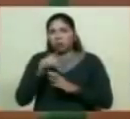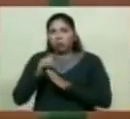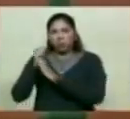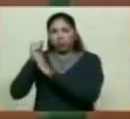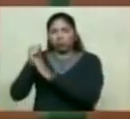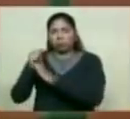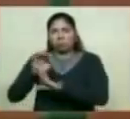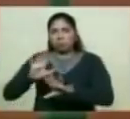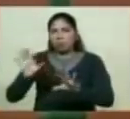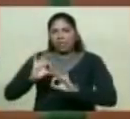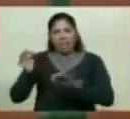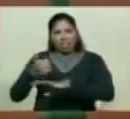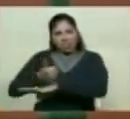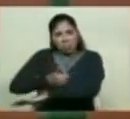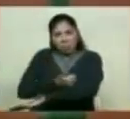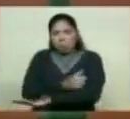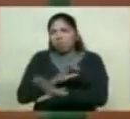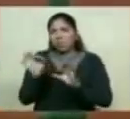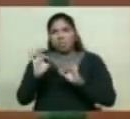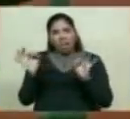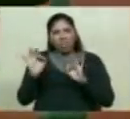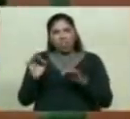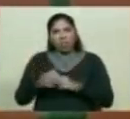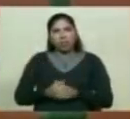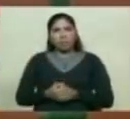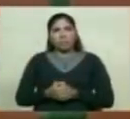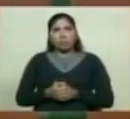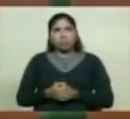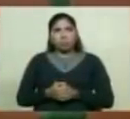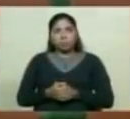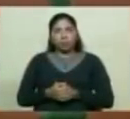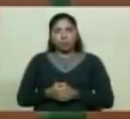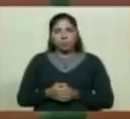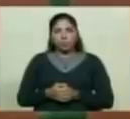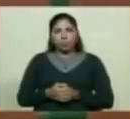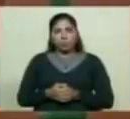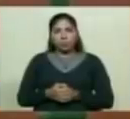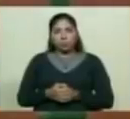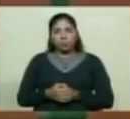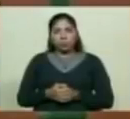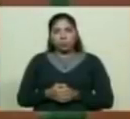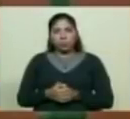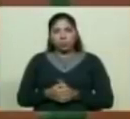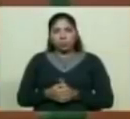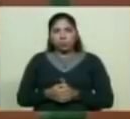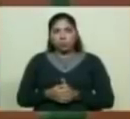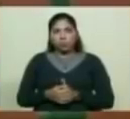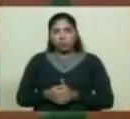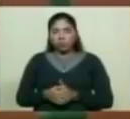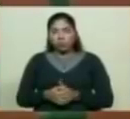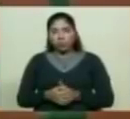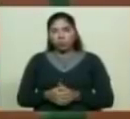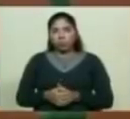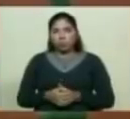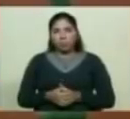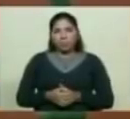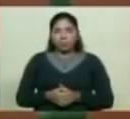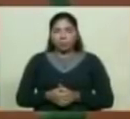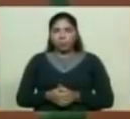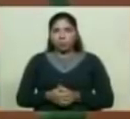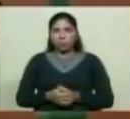tanto de la colonia pero sobre todo de la naciente república que había